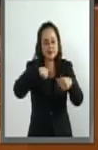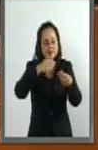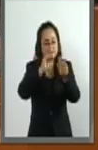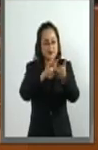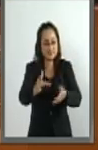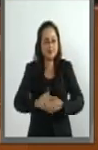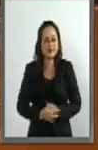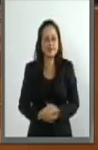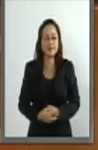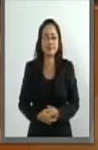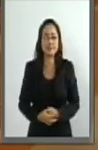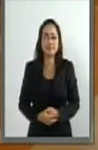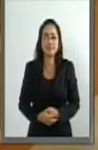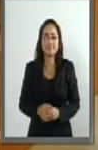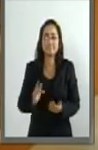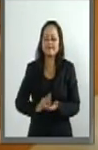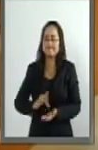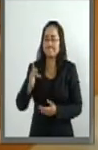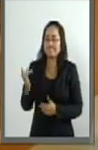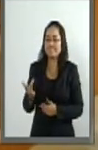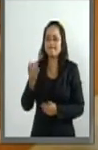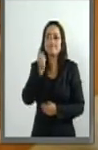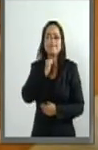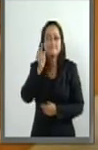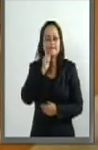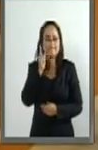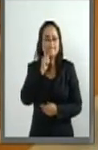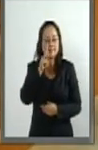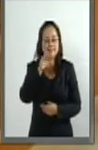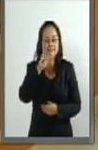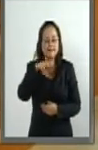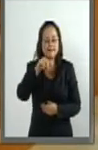gracias. Muchas gracias, senadora Pineda Gochi.